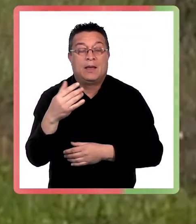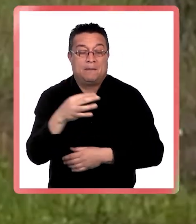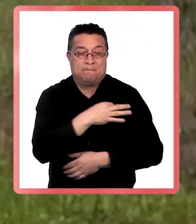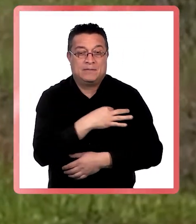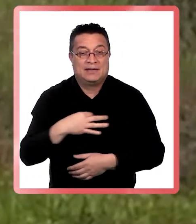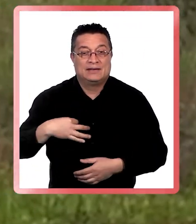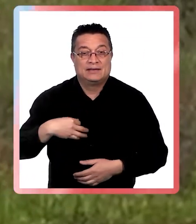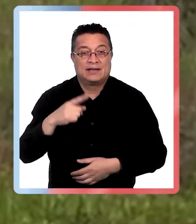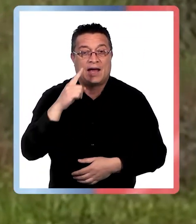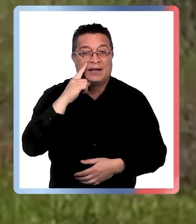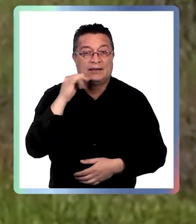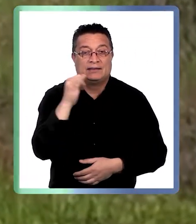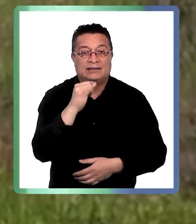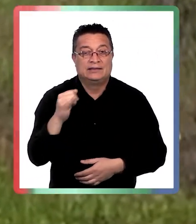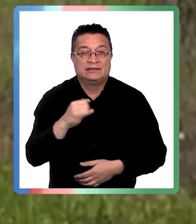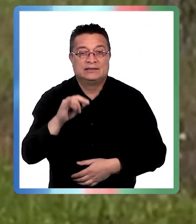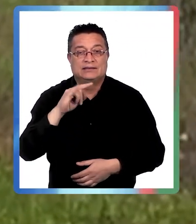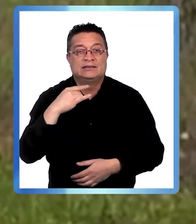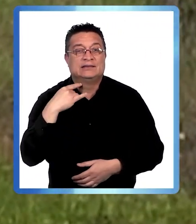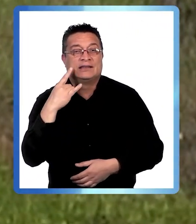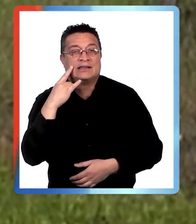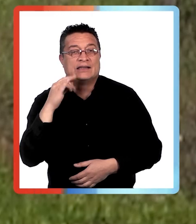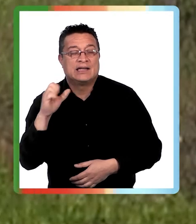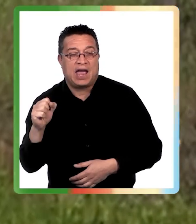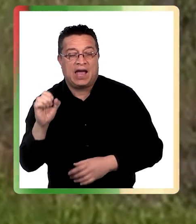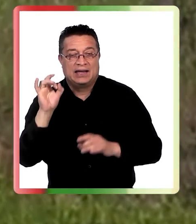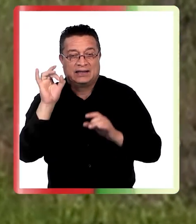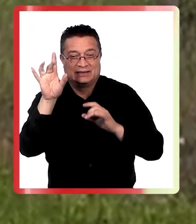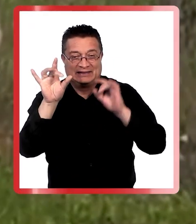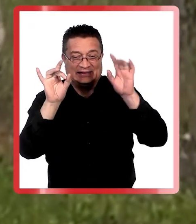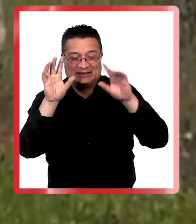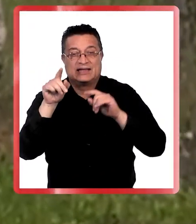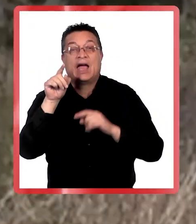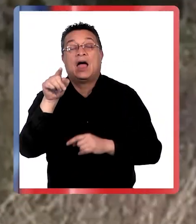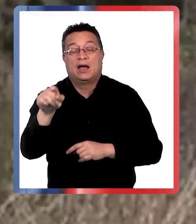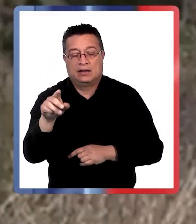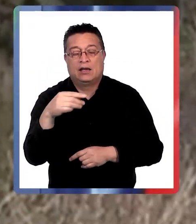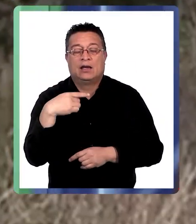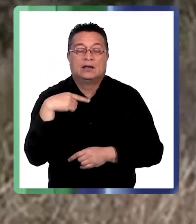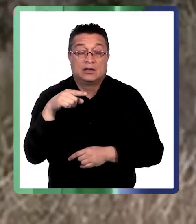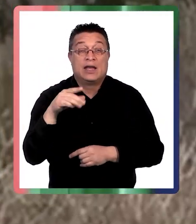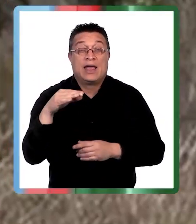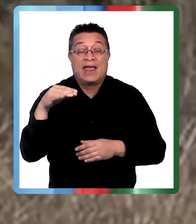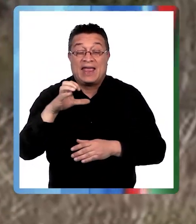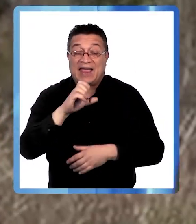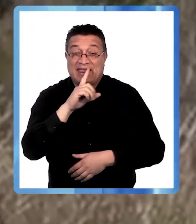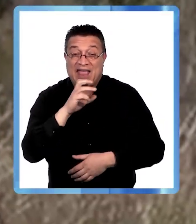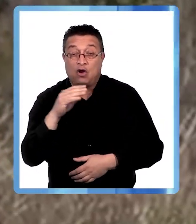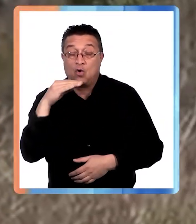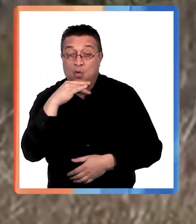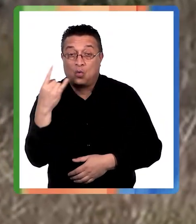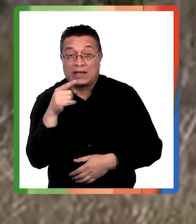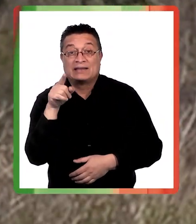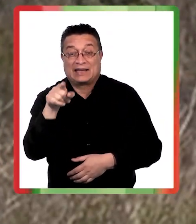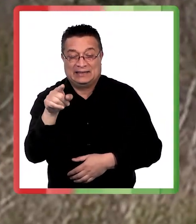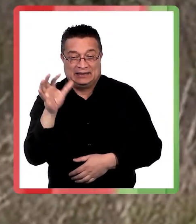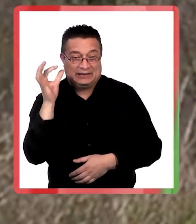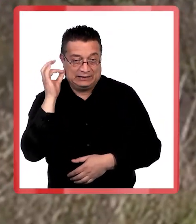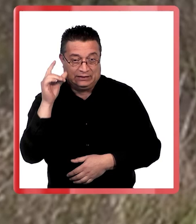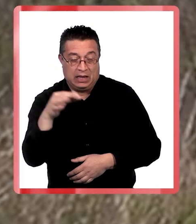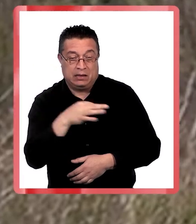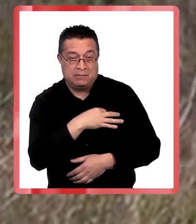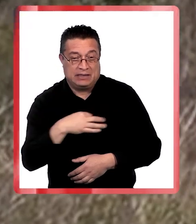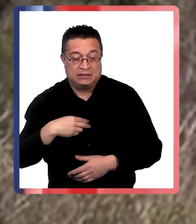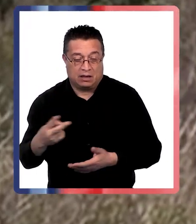Siches, porque es verdad que cuando ella llegó al inicio hubo varias situaciones complejas, pero el estado de emergencia se declaró por primera vez cuando ella todavía